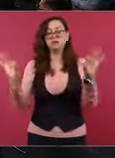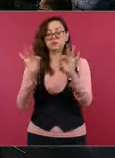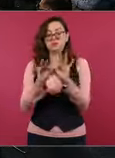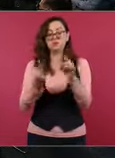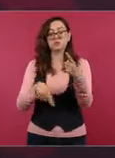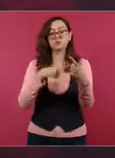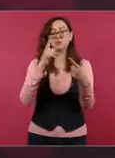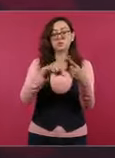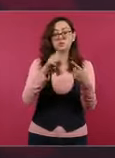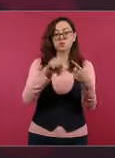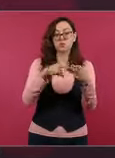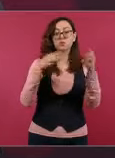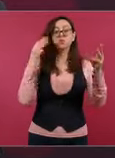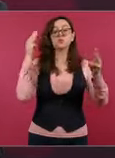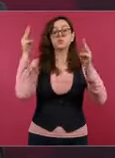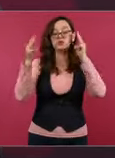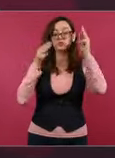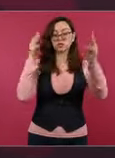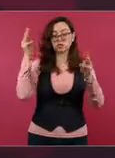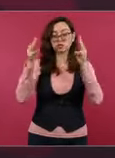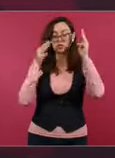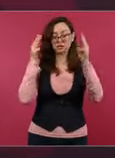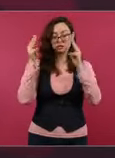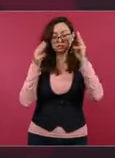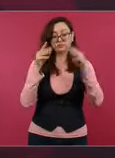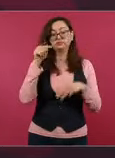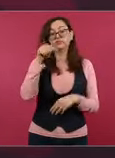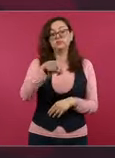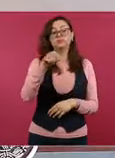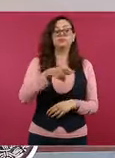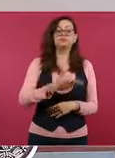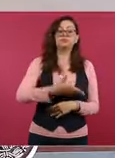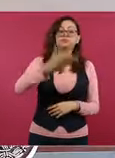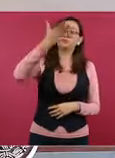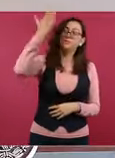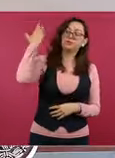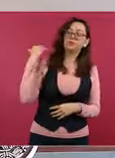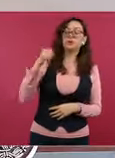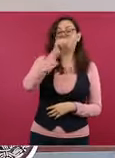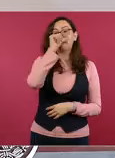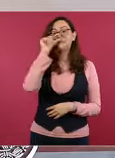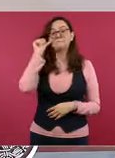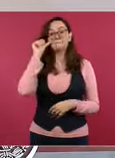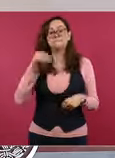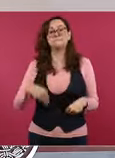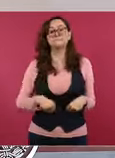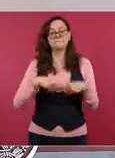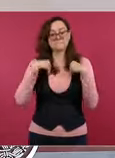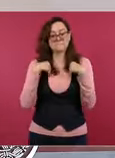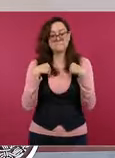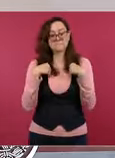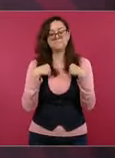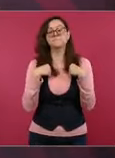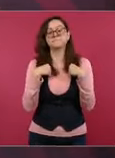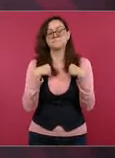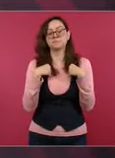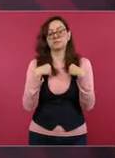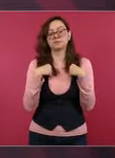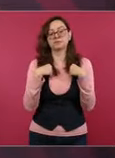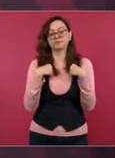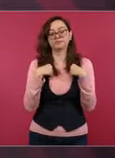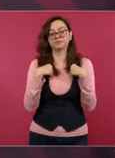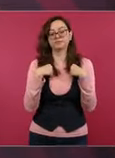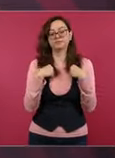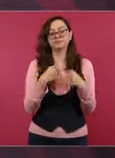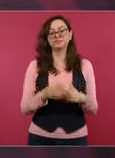en la casa que habitó el presidente Juárez cuando llegó a Veracruz